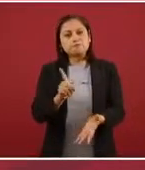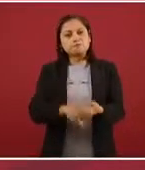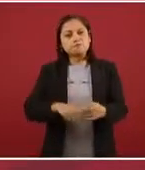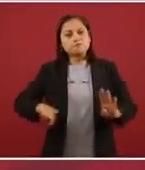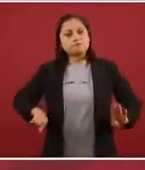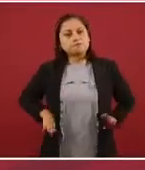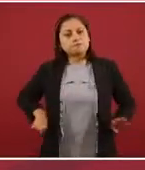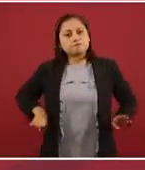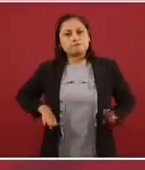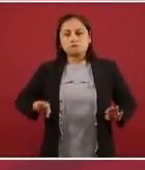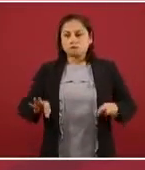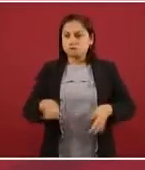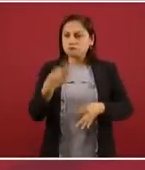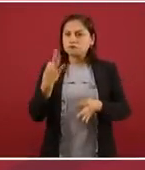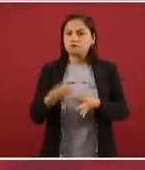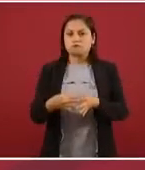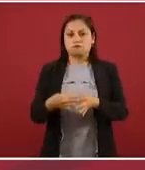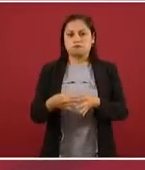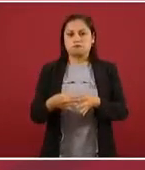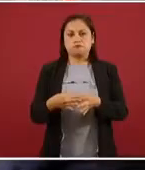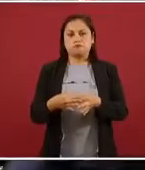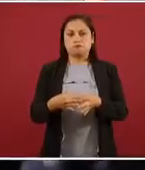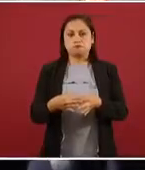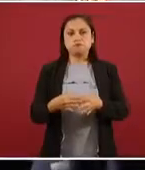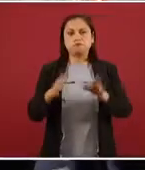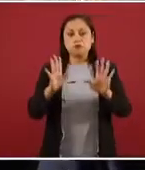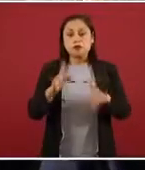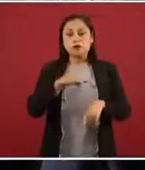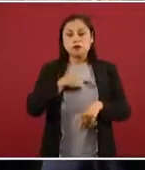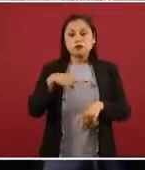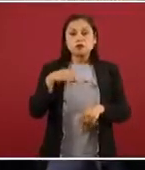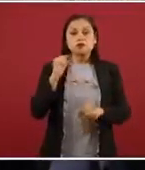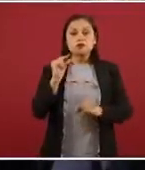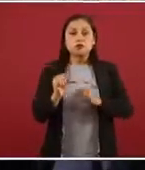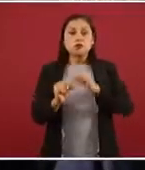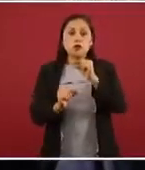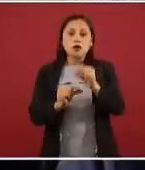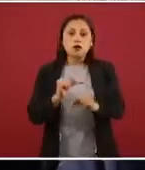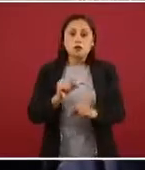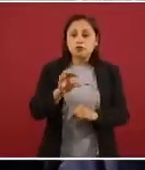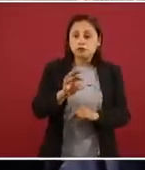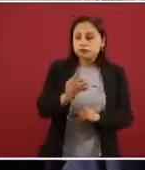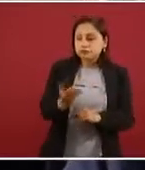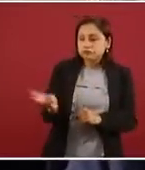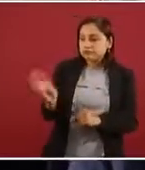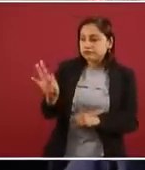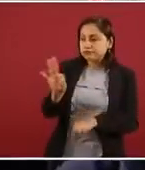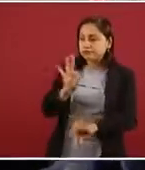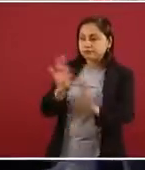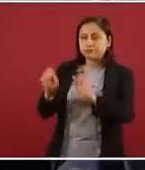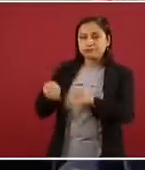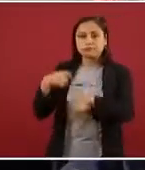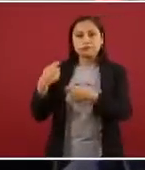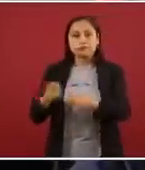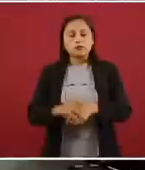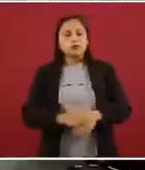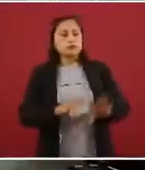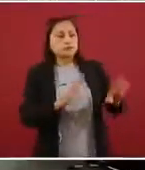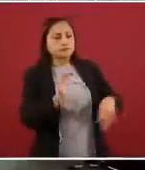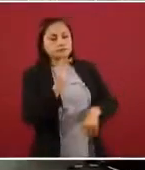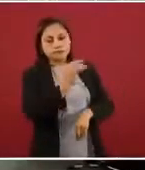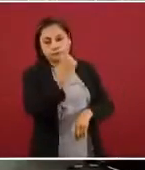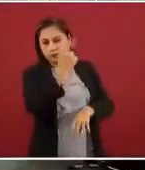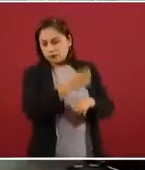de manera correcta, y eso es lo que vamos buscando. Solo una petición final, presidente. Muchas áreas de su gobierno se